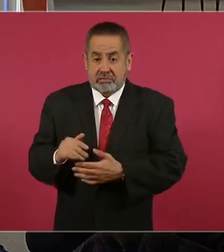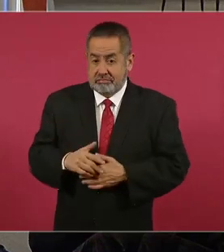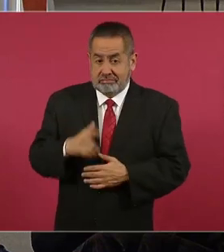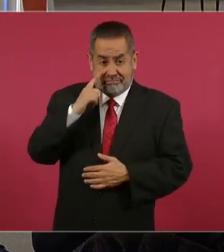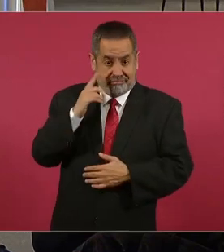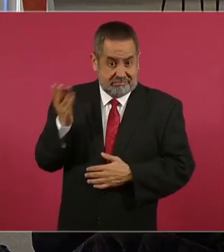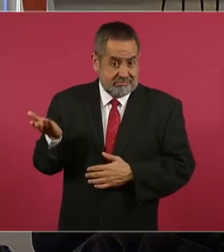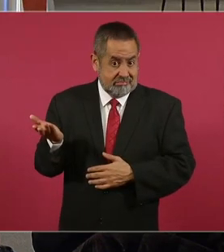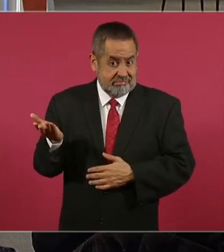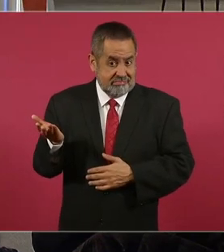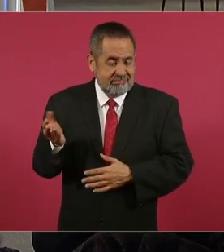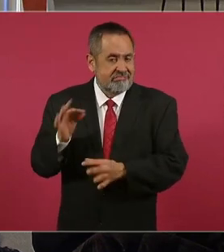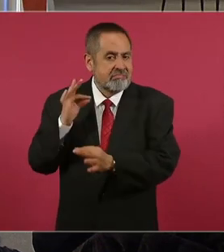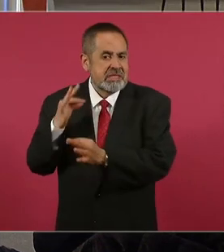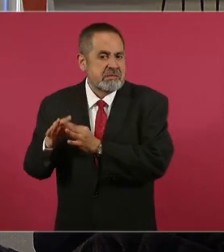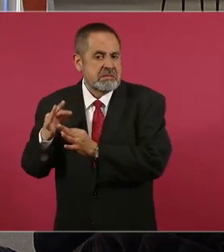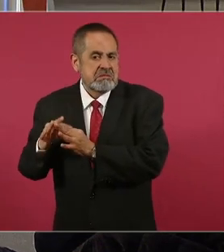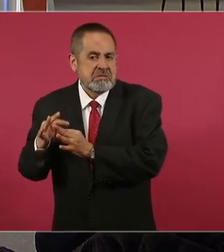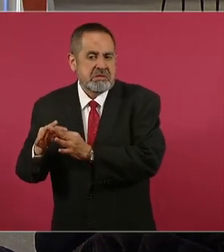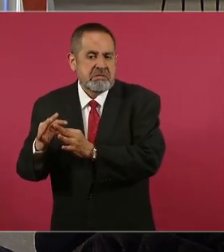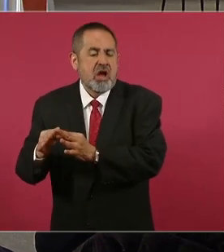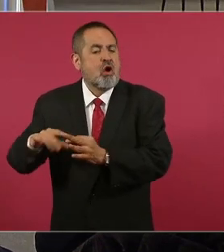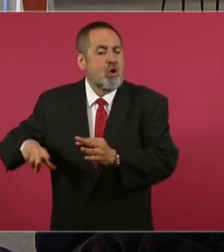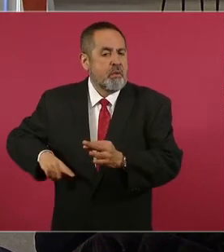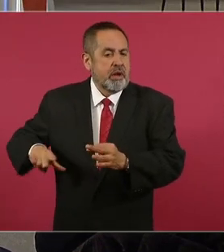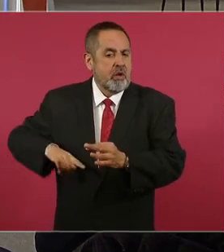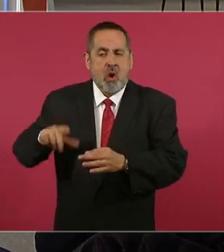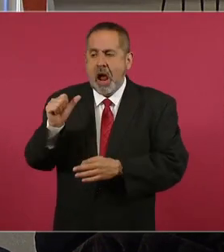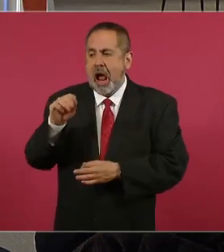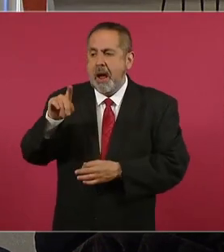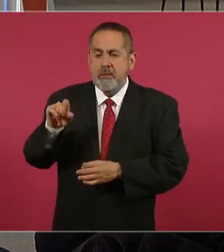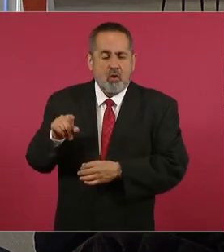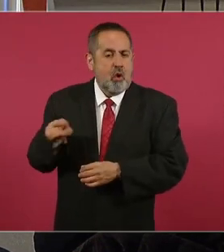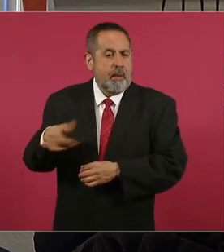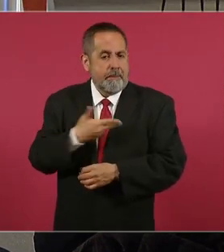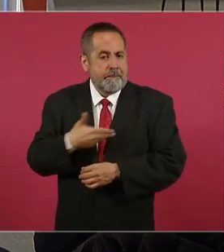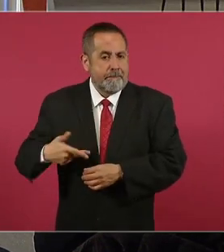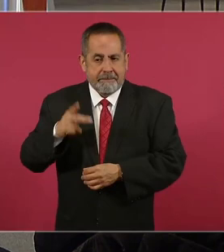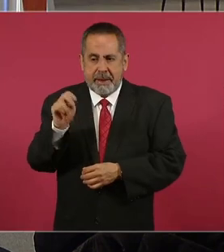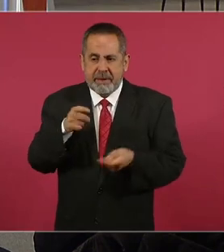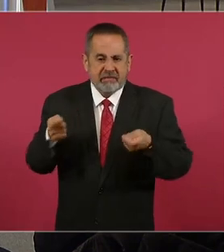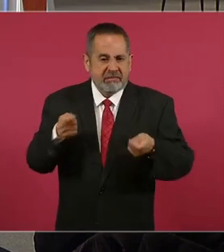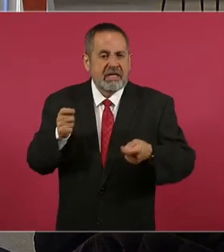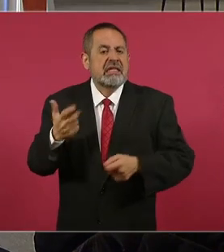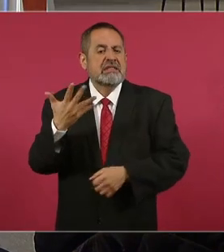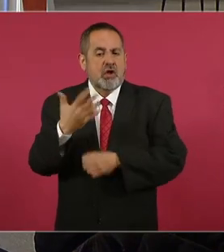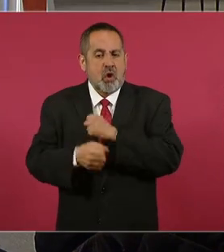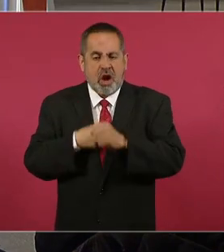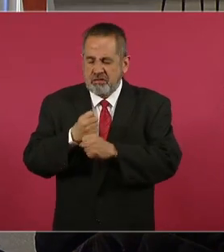el gobierno del licenciado López Obrador en Petróleos Mexicanos en cinco años.